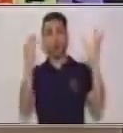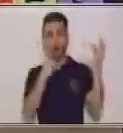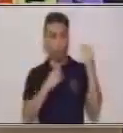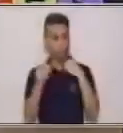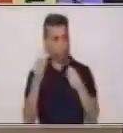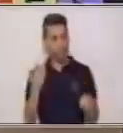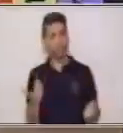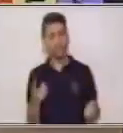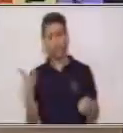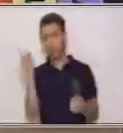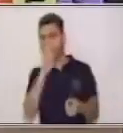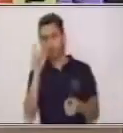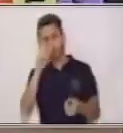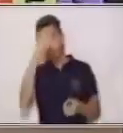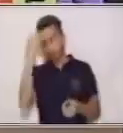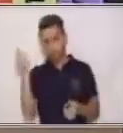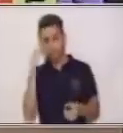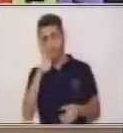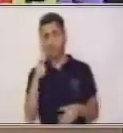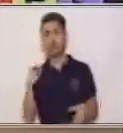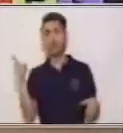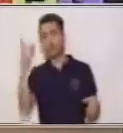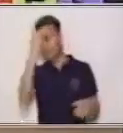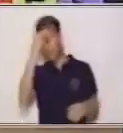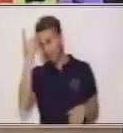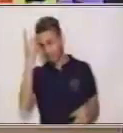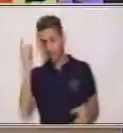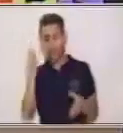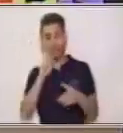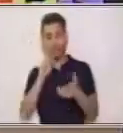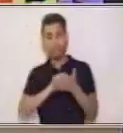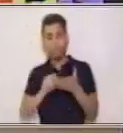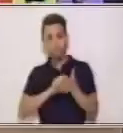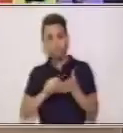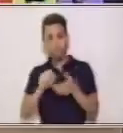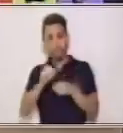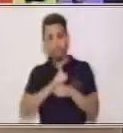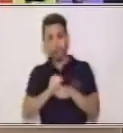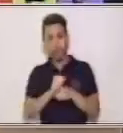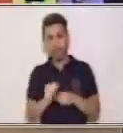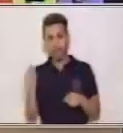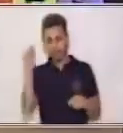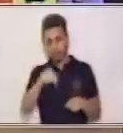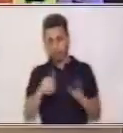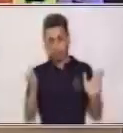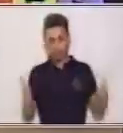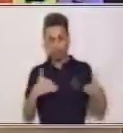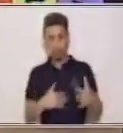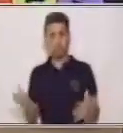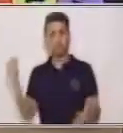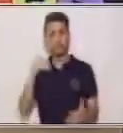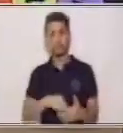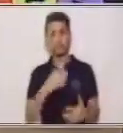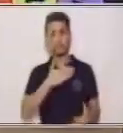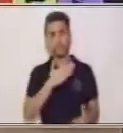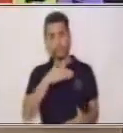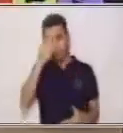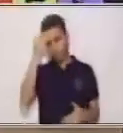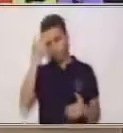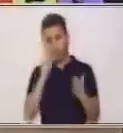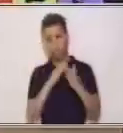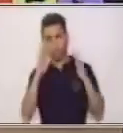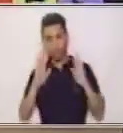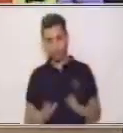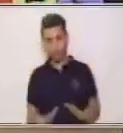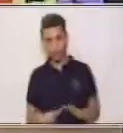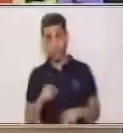olvides tampoco guardar tus trabajos en tu portafolio de Aprendo en Casa.